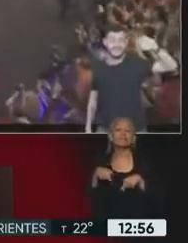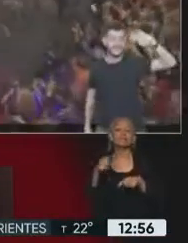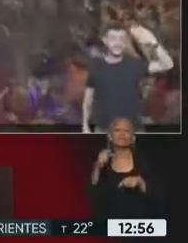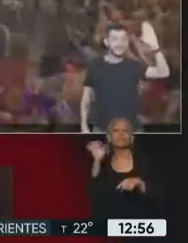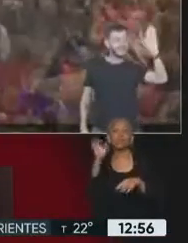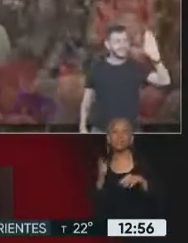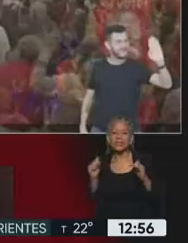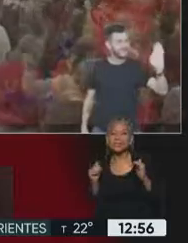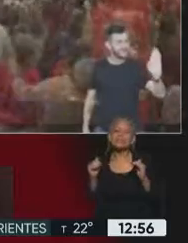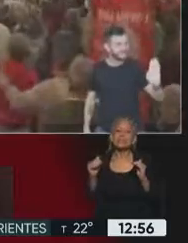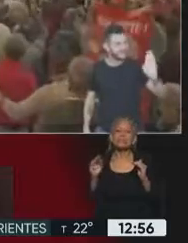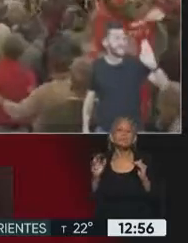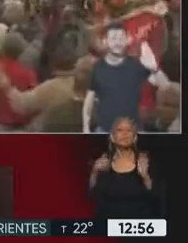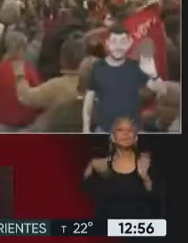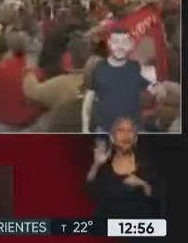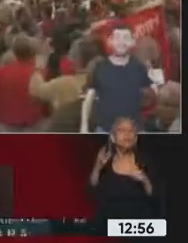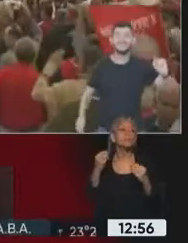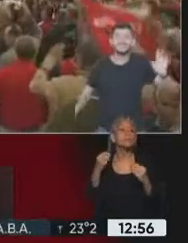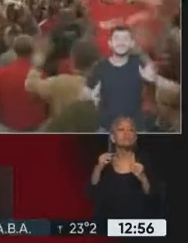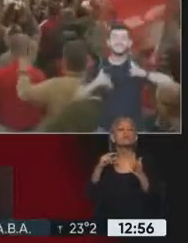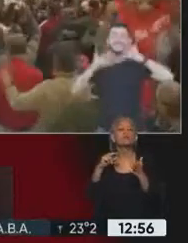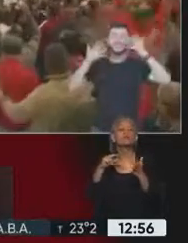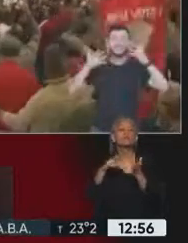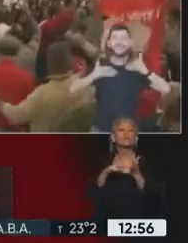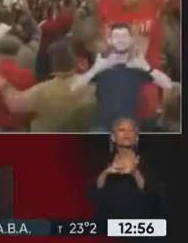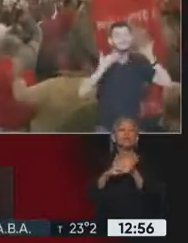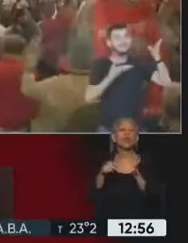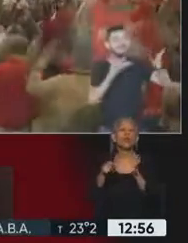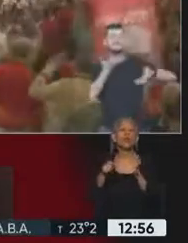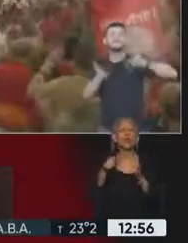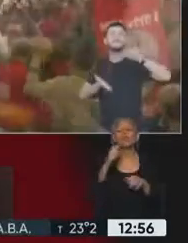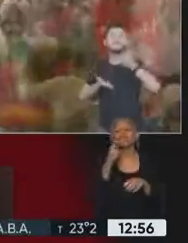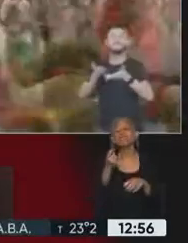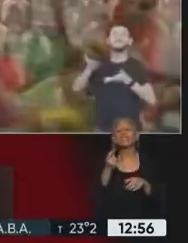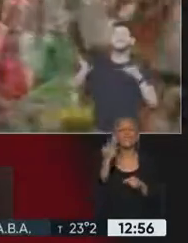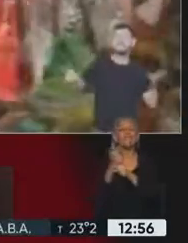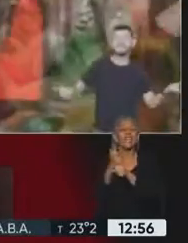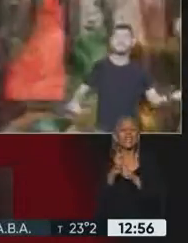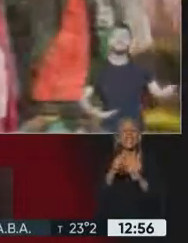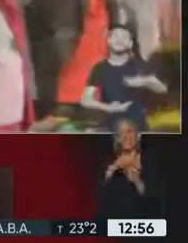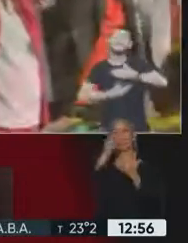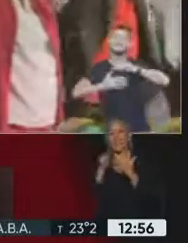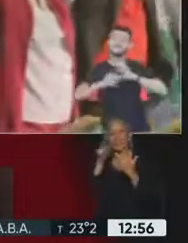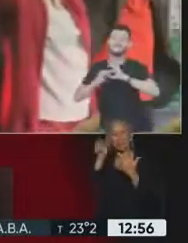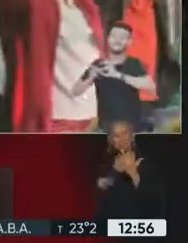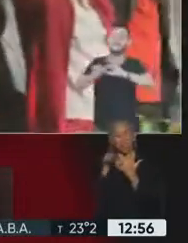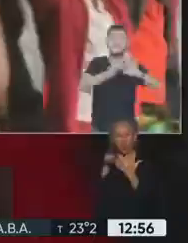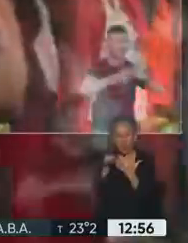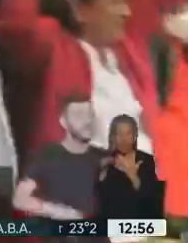sobre todo después de la baja de lo que era conocido como la tercera vía estamos hablando de sergio muro